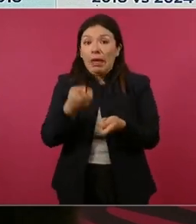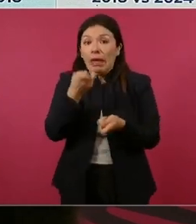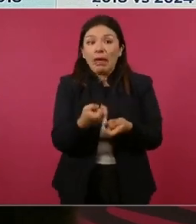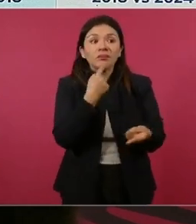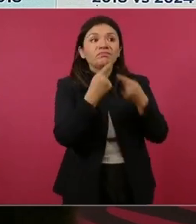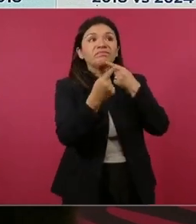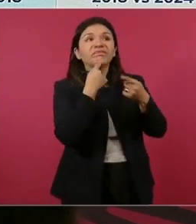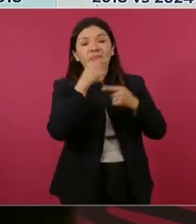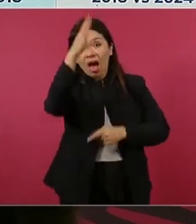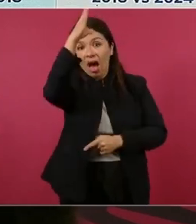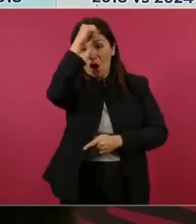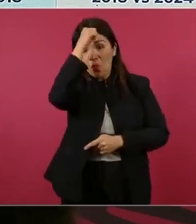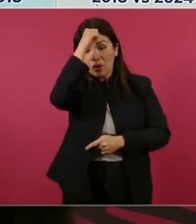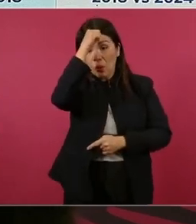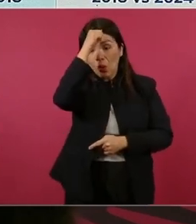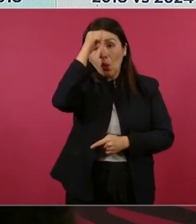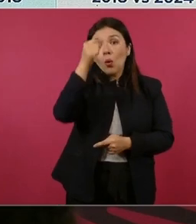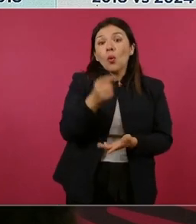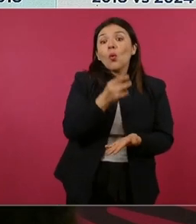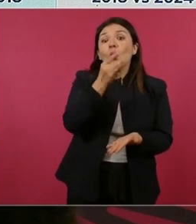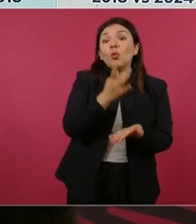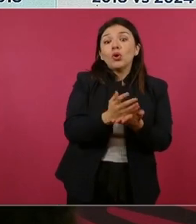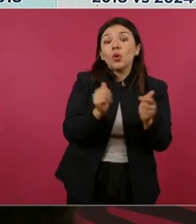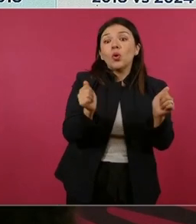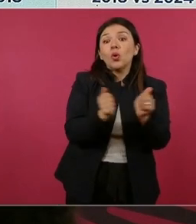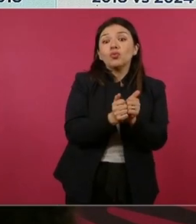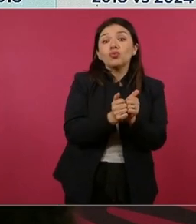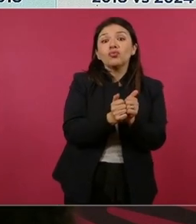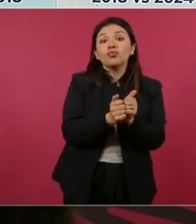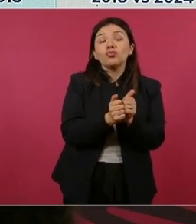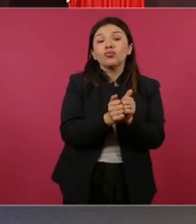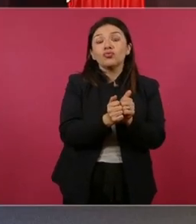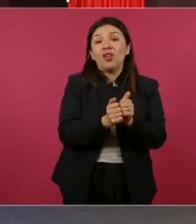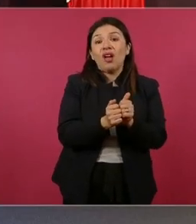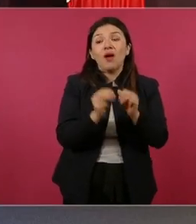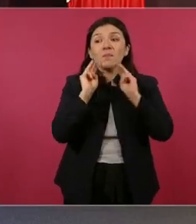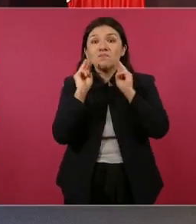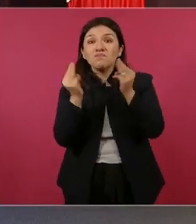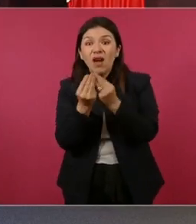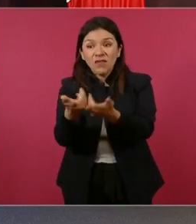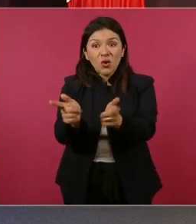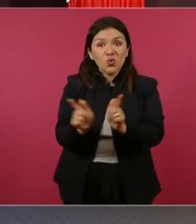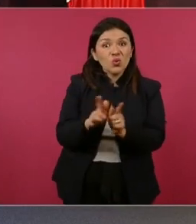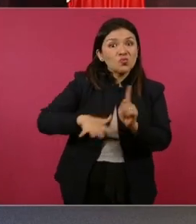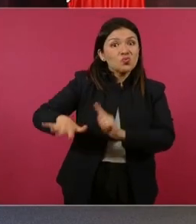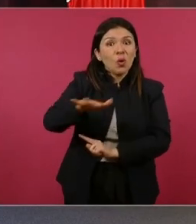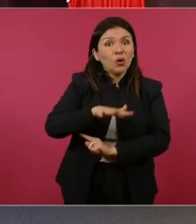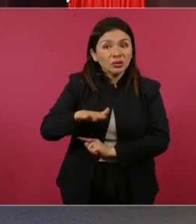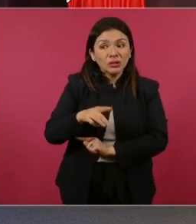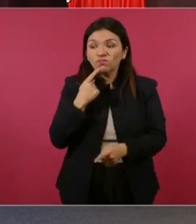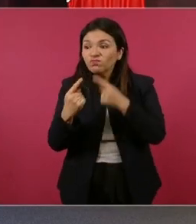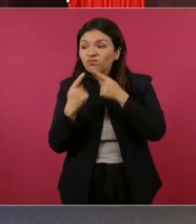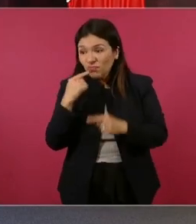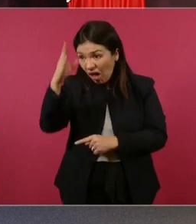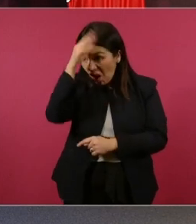acuerdos no solo con la delincuencia organizada,